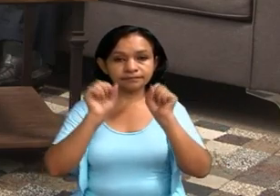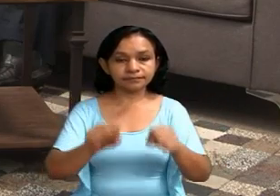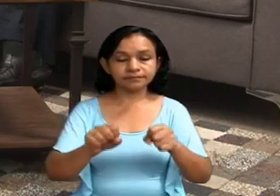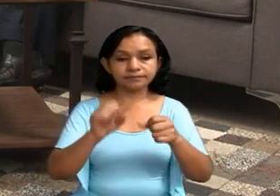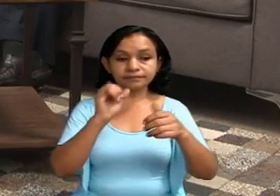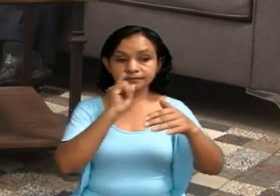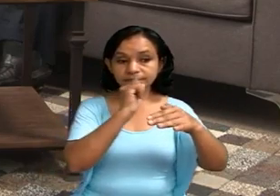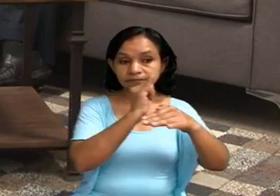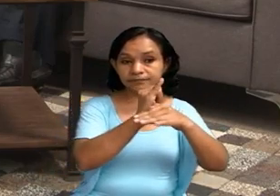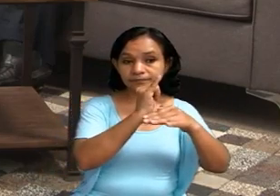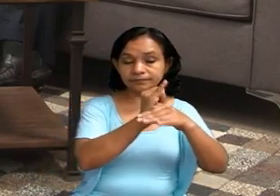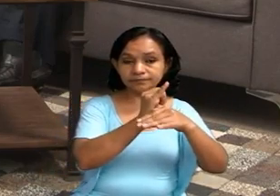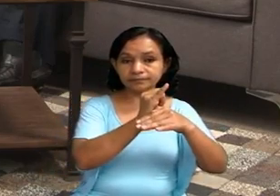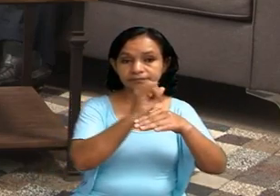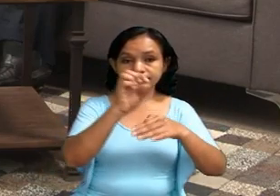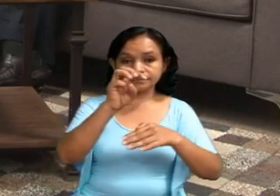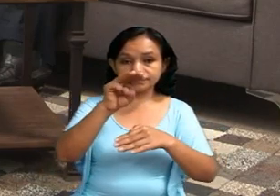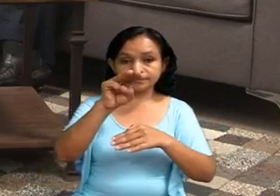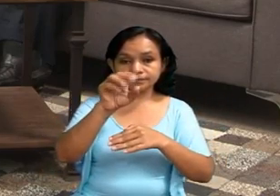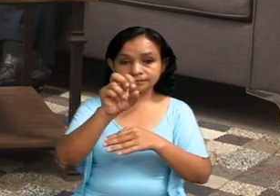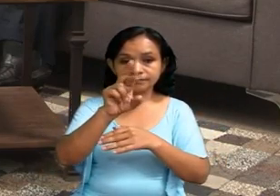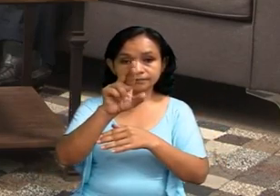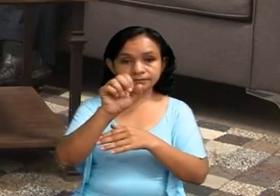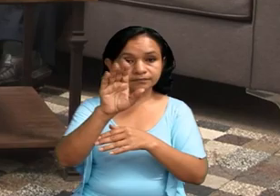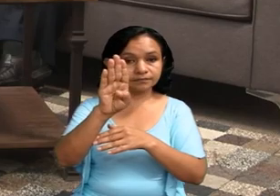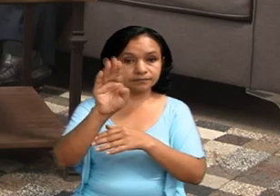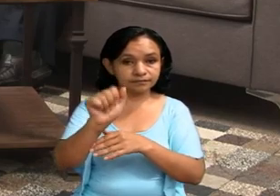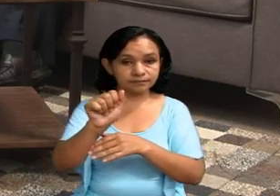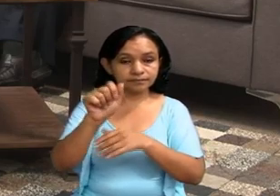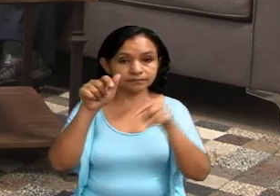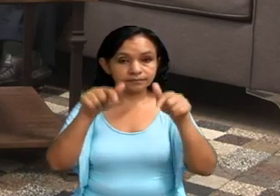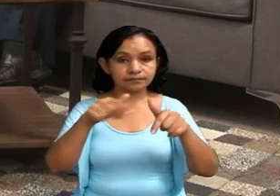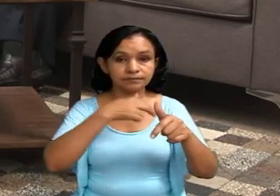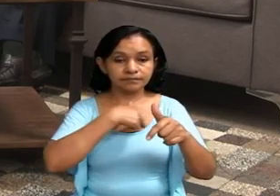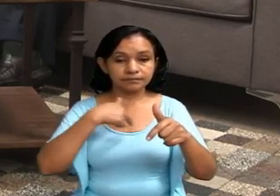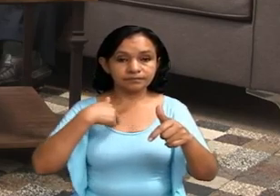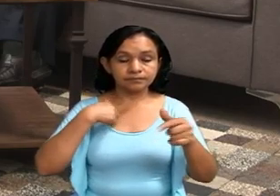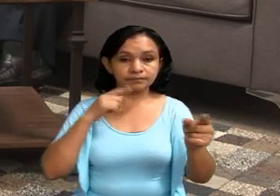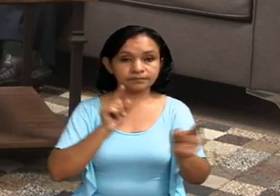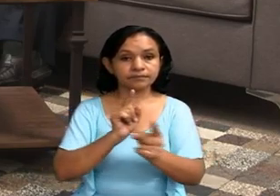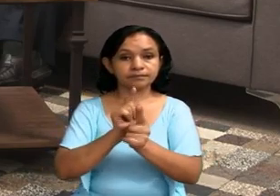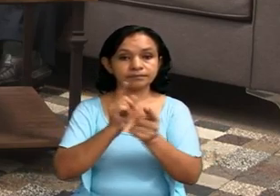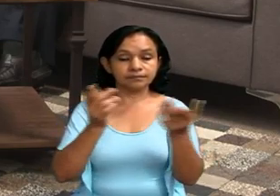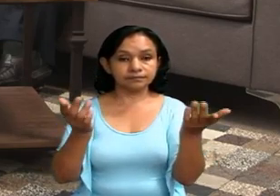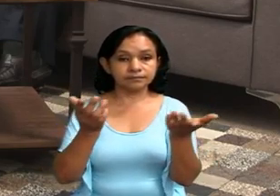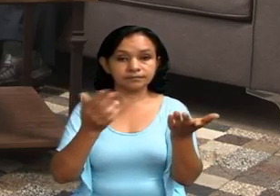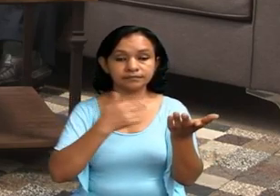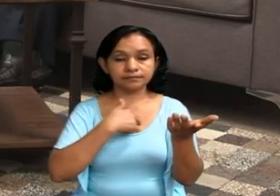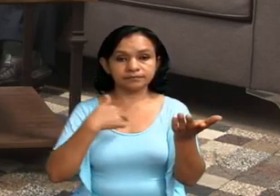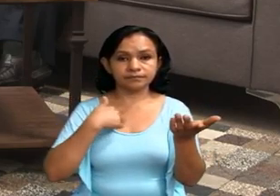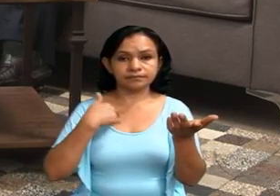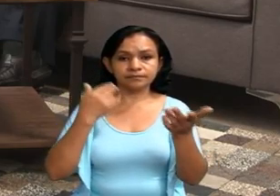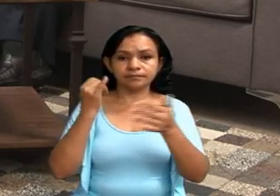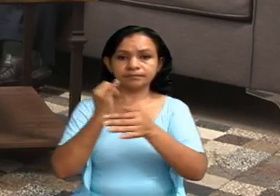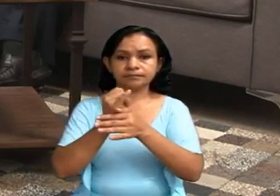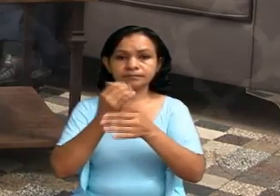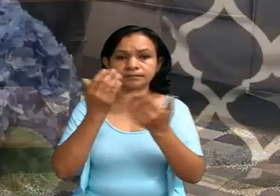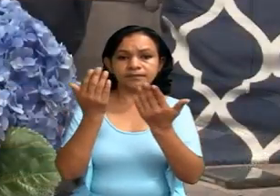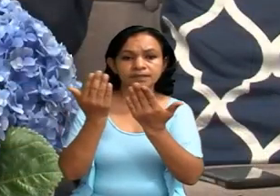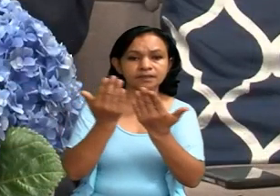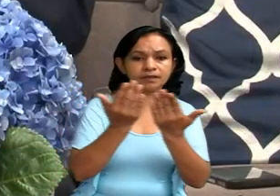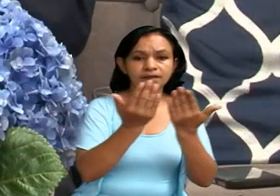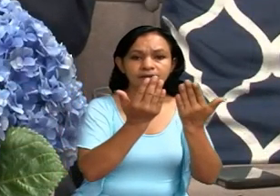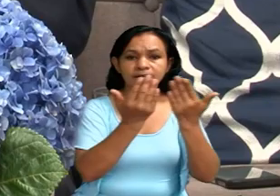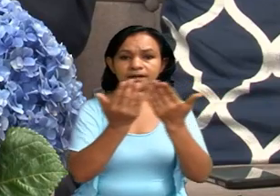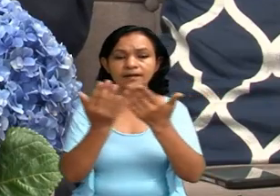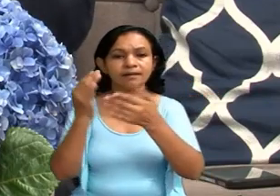iglesia morava y vos todavía ahora encontrás a los moravos cantando himnos